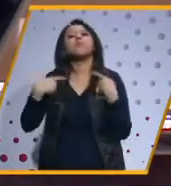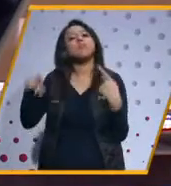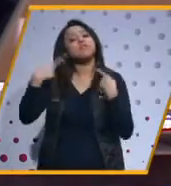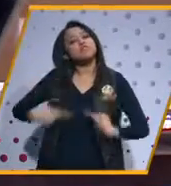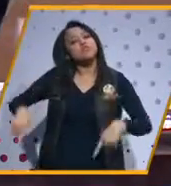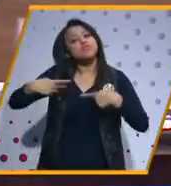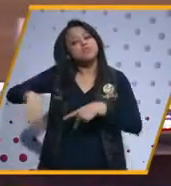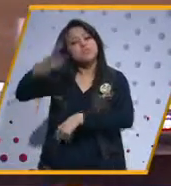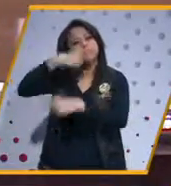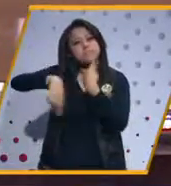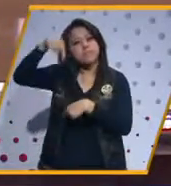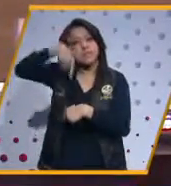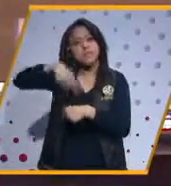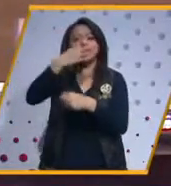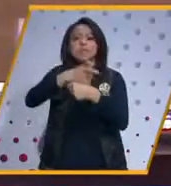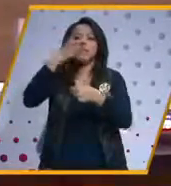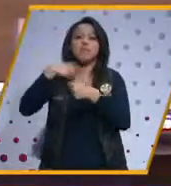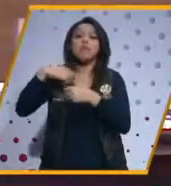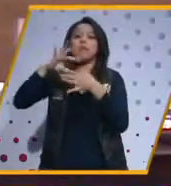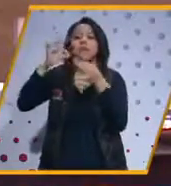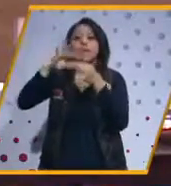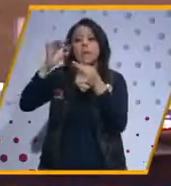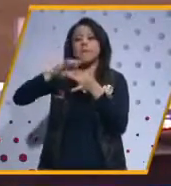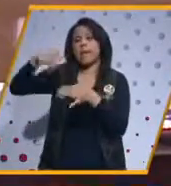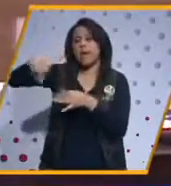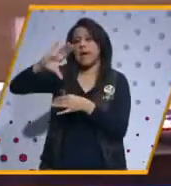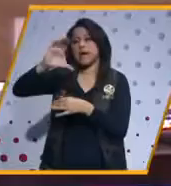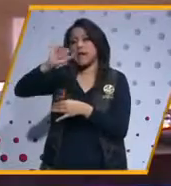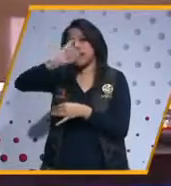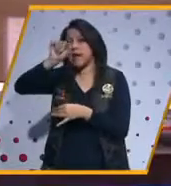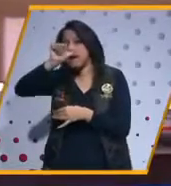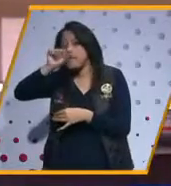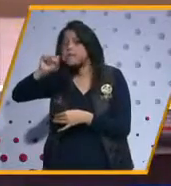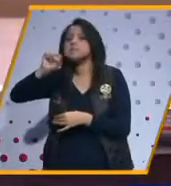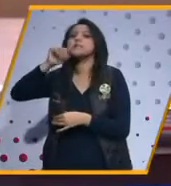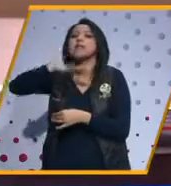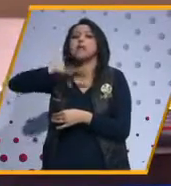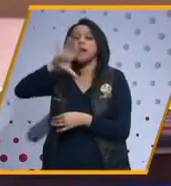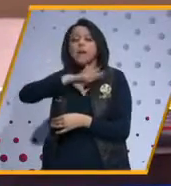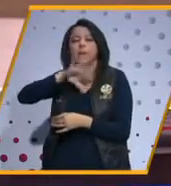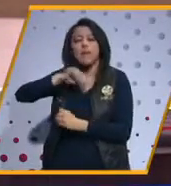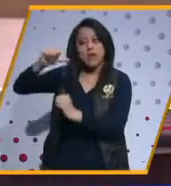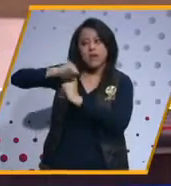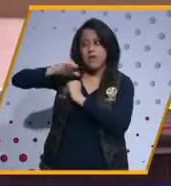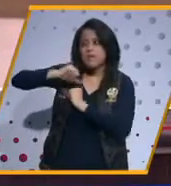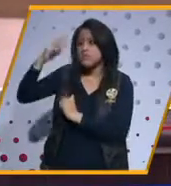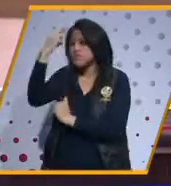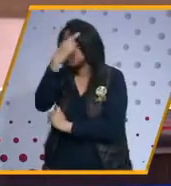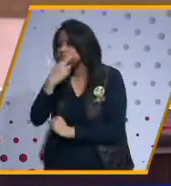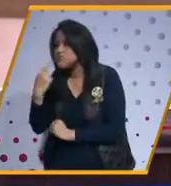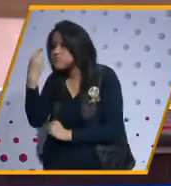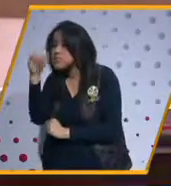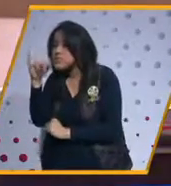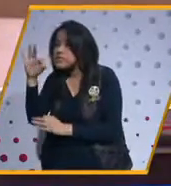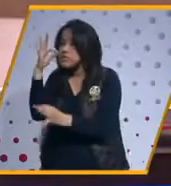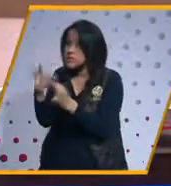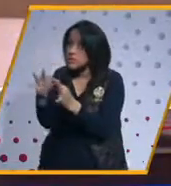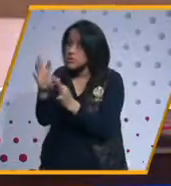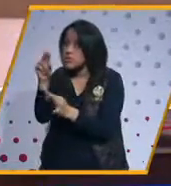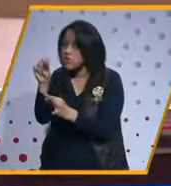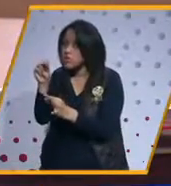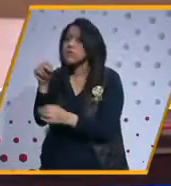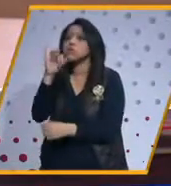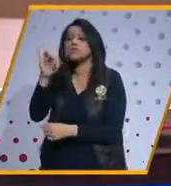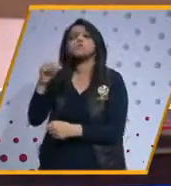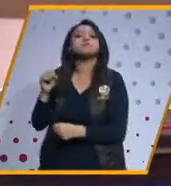platicar a la gente. Hay cajas de ahorro autorizadas, o sea, que la autoridad ya revisó quiénes son y cómo han cumplido. 65 años, lo que estamos viendo